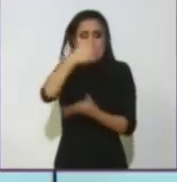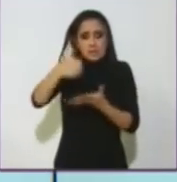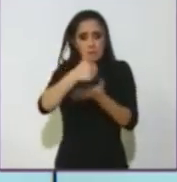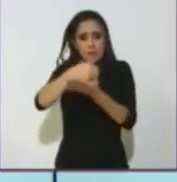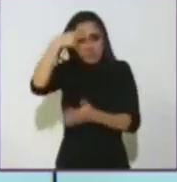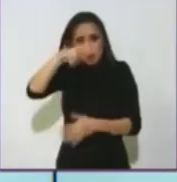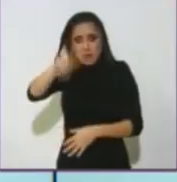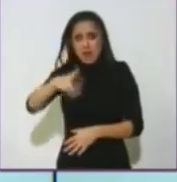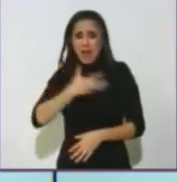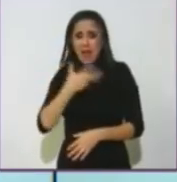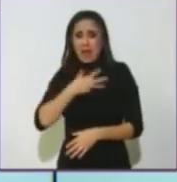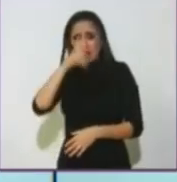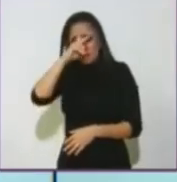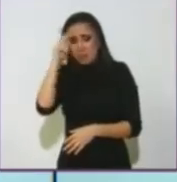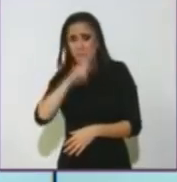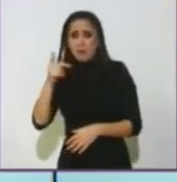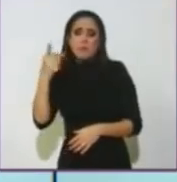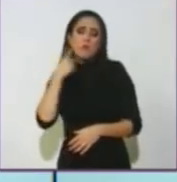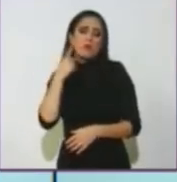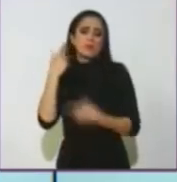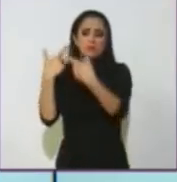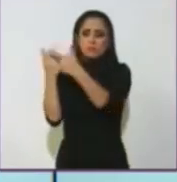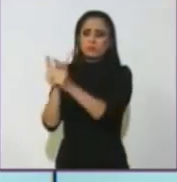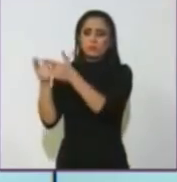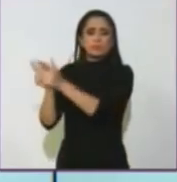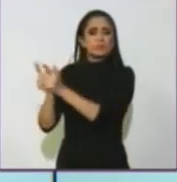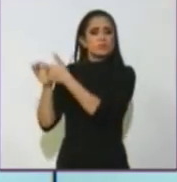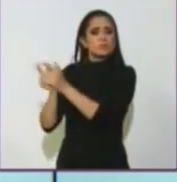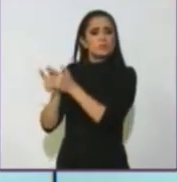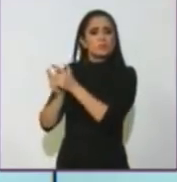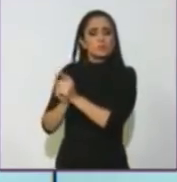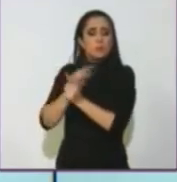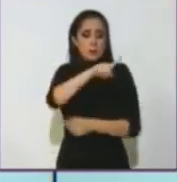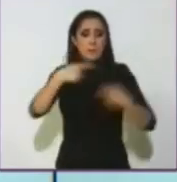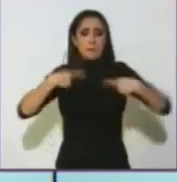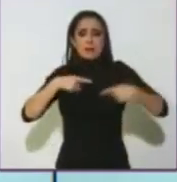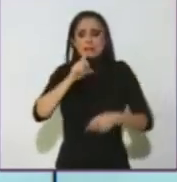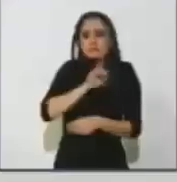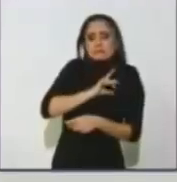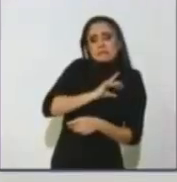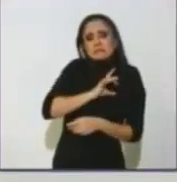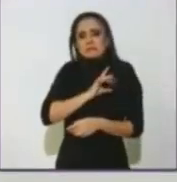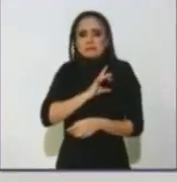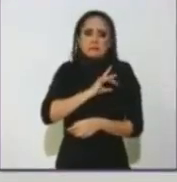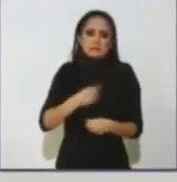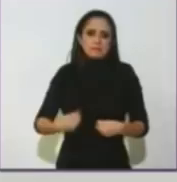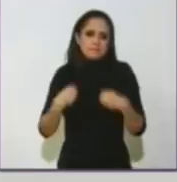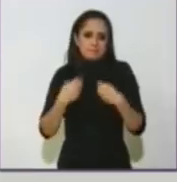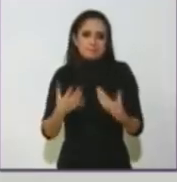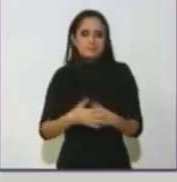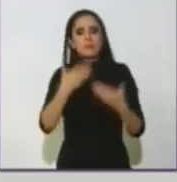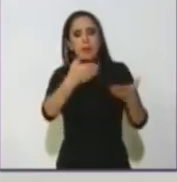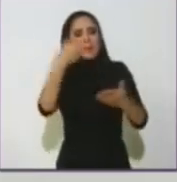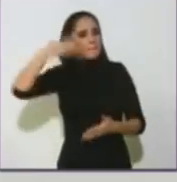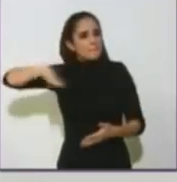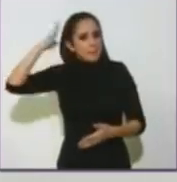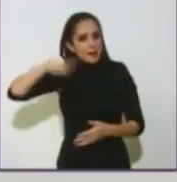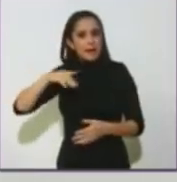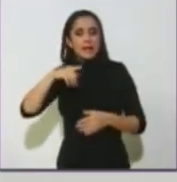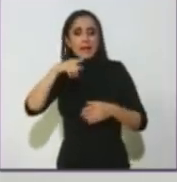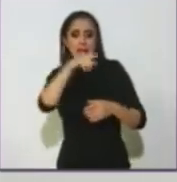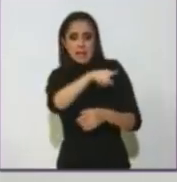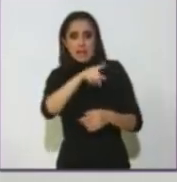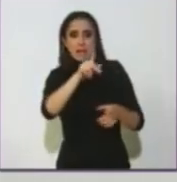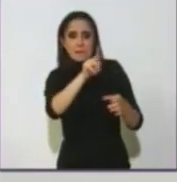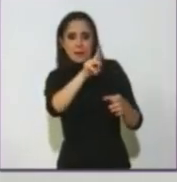apoderada de los partidos políticos y pues viven con miedo gracias.lorena y alejandra barrales la izquierda gobernado